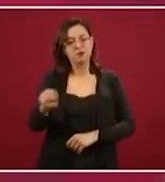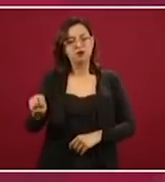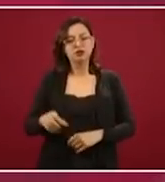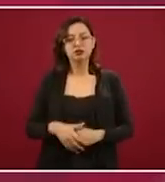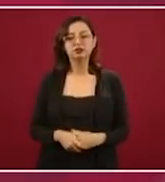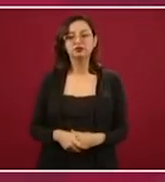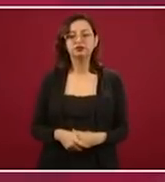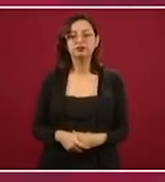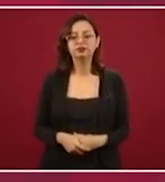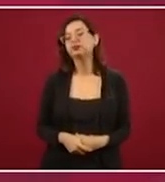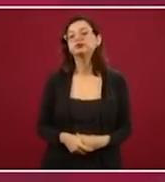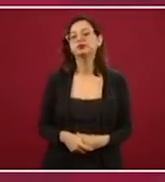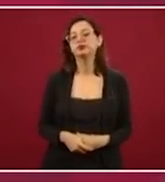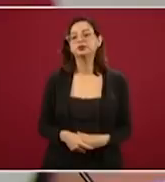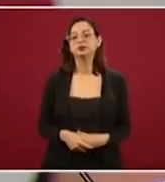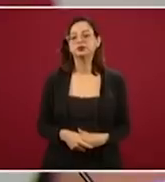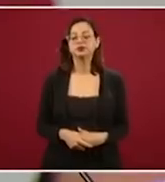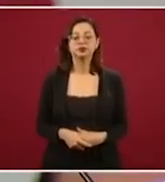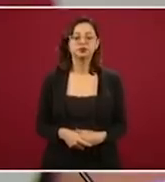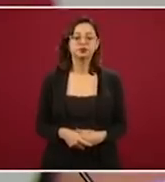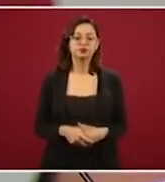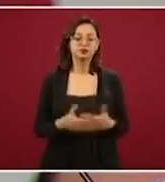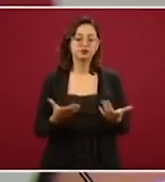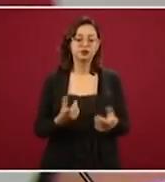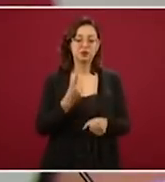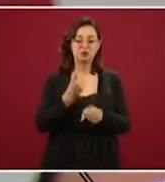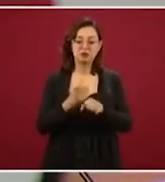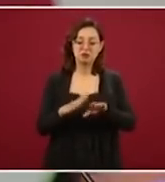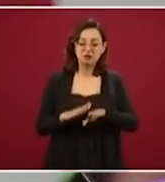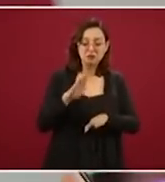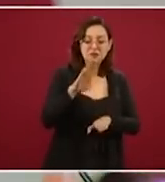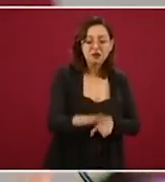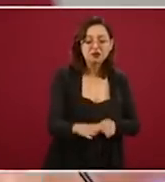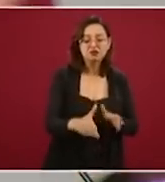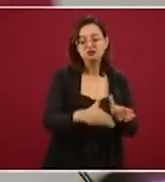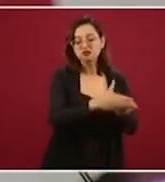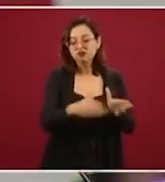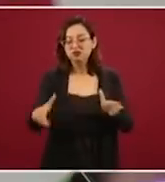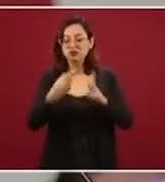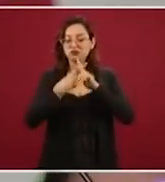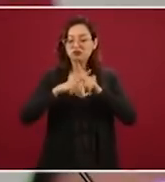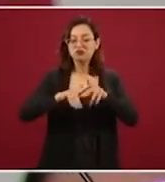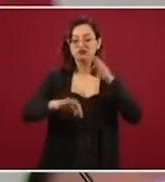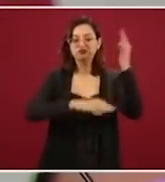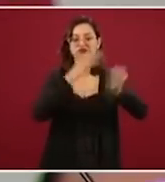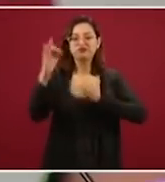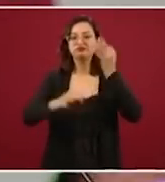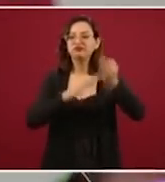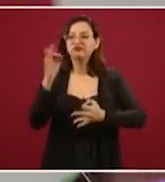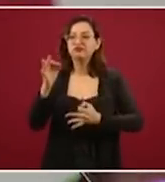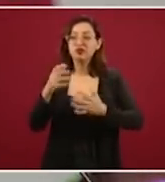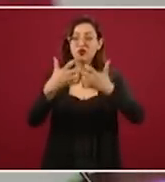no tuvo el efecto que queríamos la primera etapa de esta campaña.